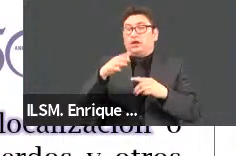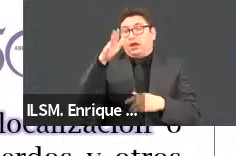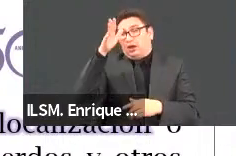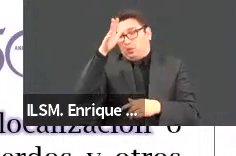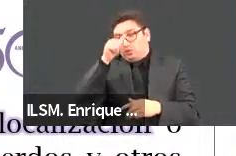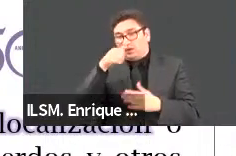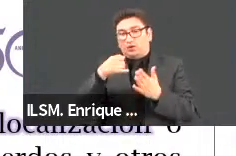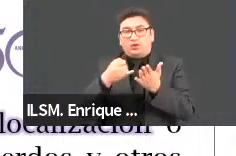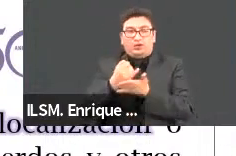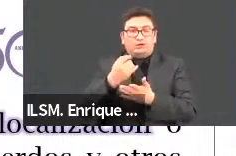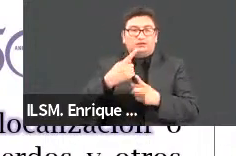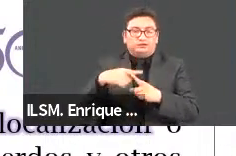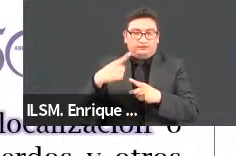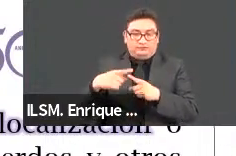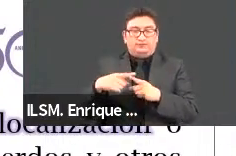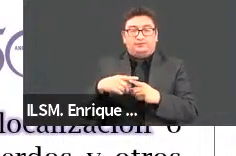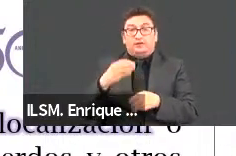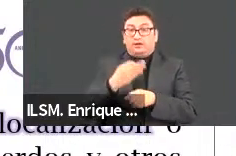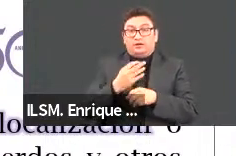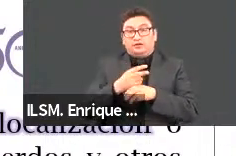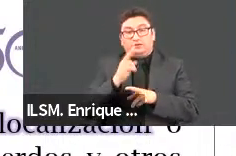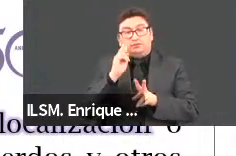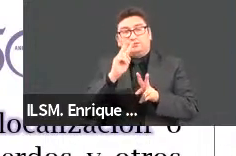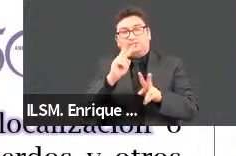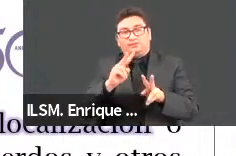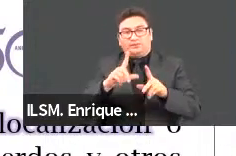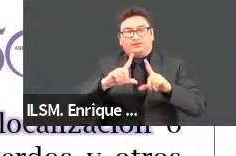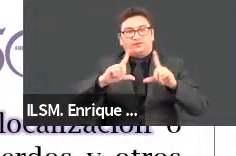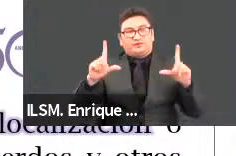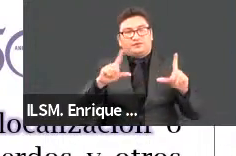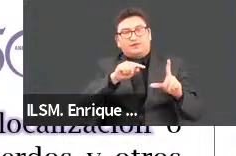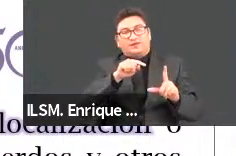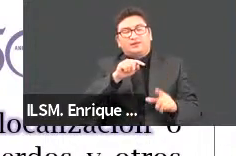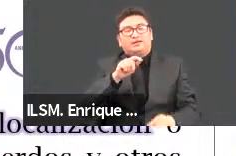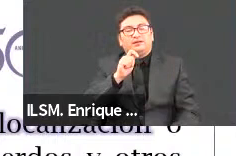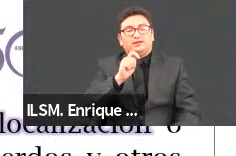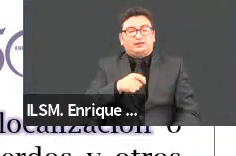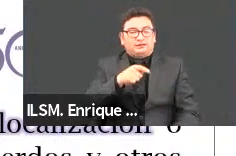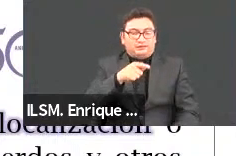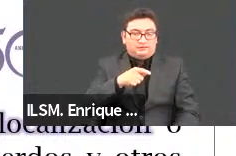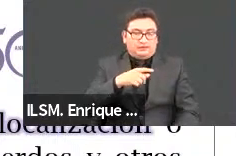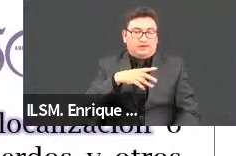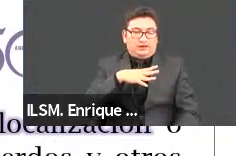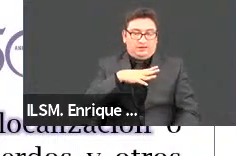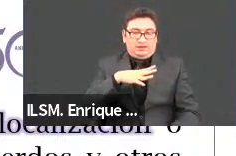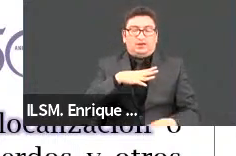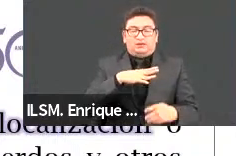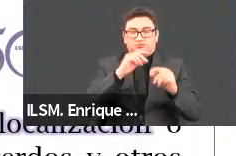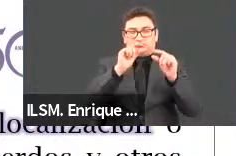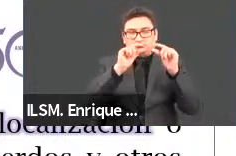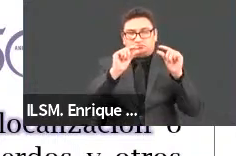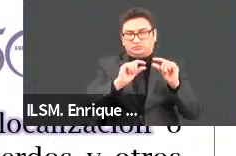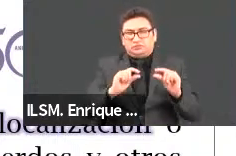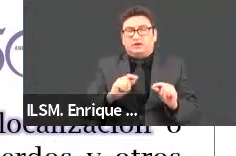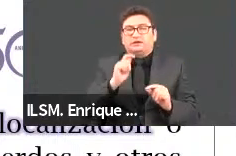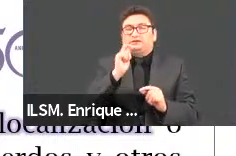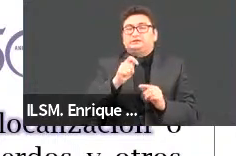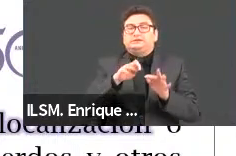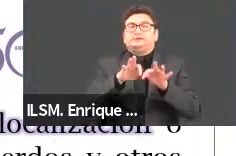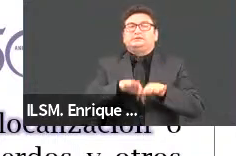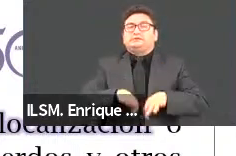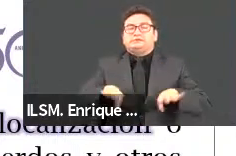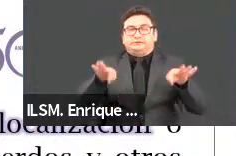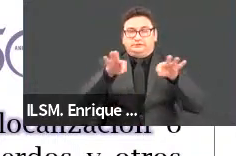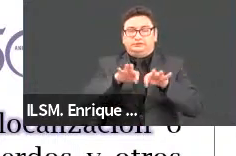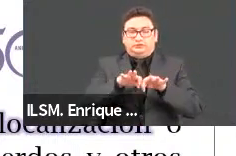etcétera. Aquí vemos en la parte central de nuestra pantalla precisamente resaltados algunos de los elementos